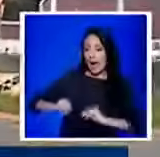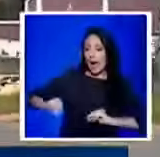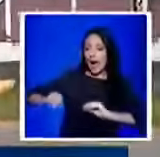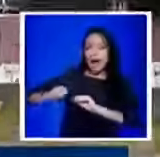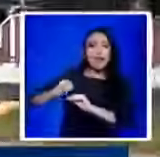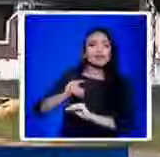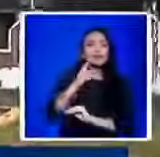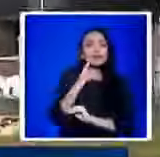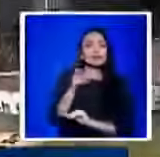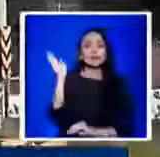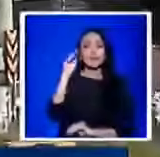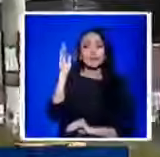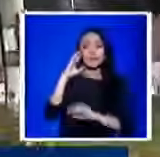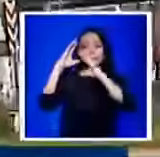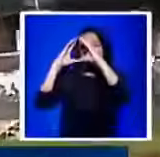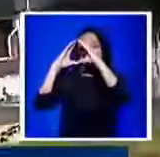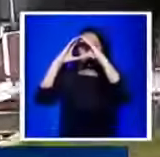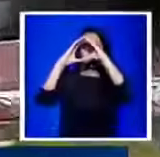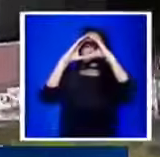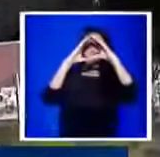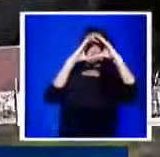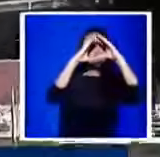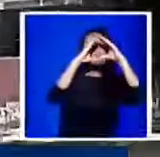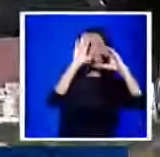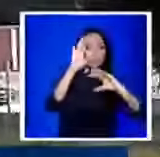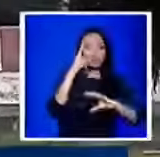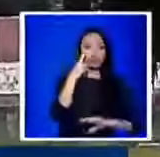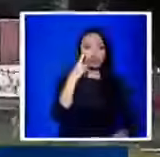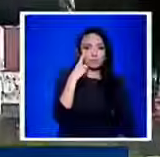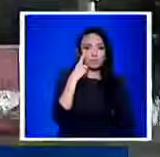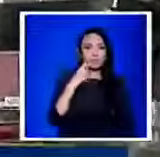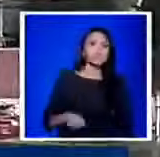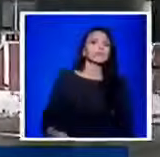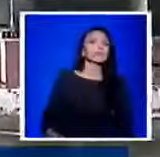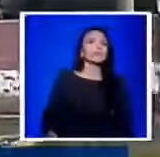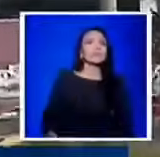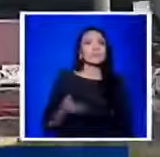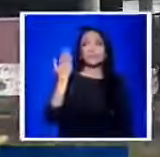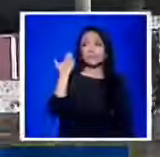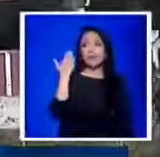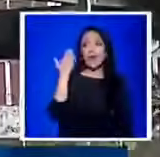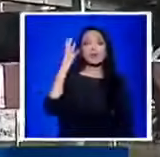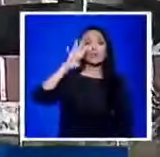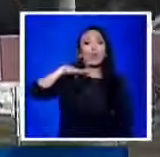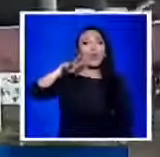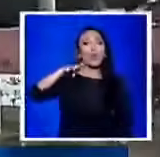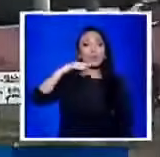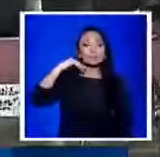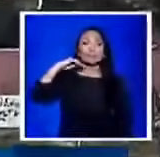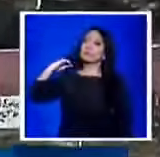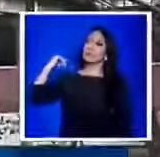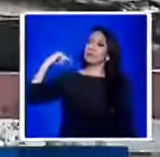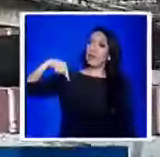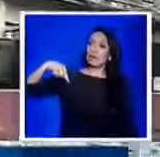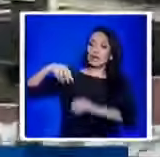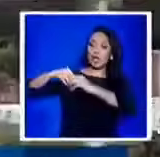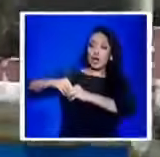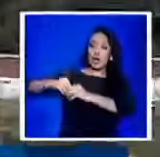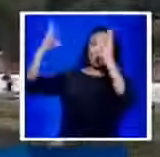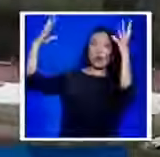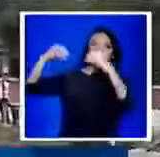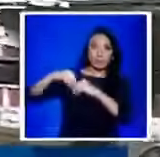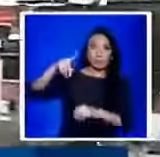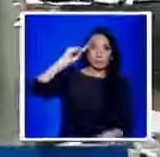que han manifestado. Vamos a avanzar de a poco. Ustedes recordarán que hace 4 meses, pues hubo un atentado, colocaron